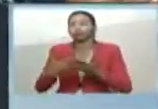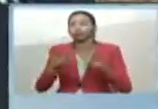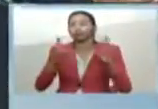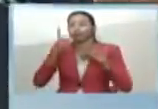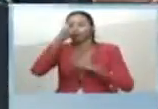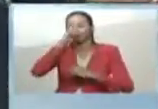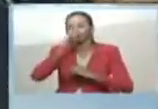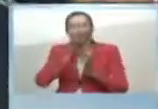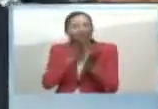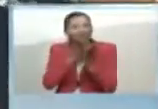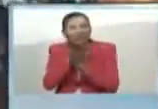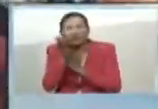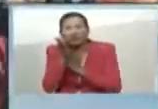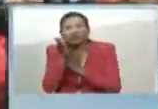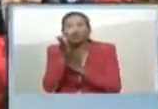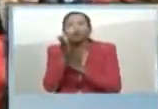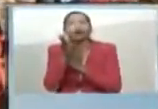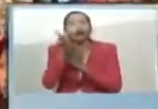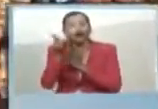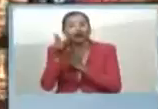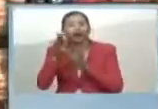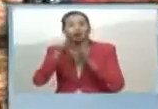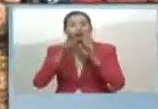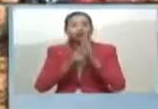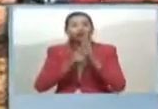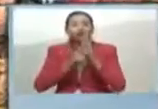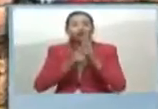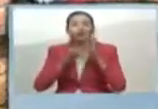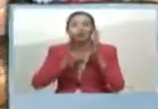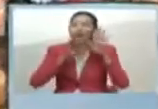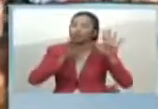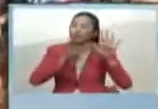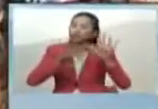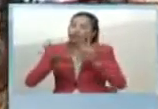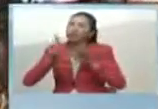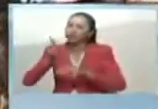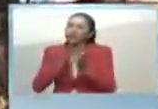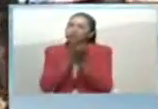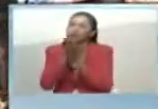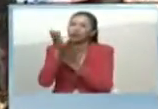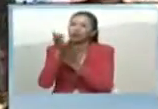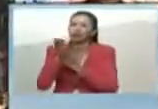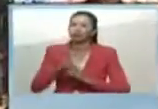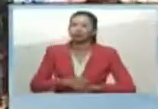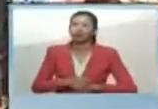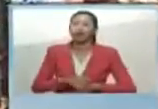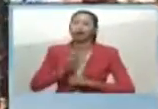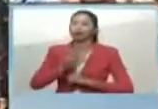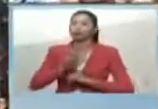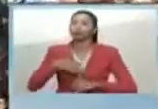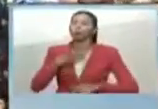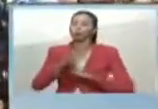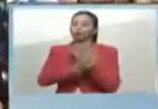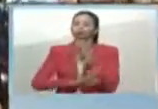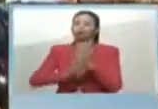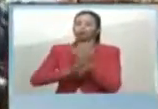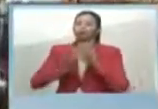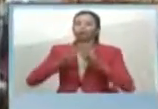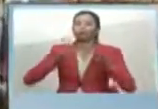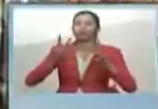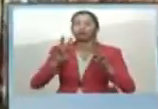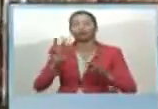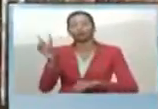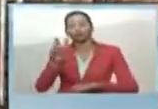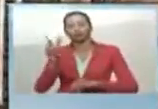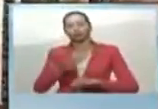del constituyente del año 99. Seamos leales a eso, que allí estaremos blindados para mantener la paz de Venezuela.